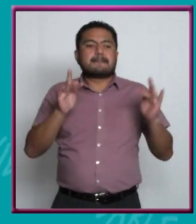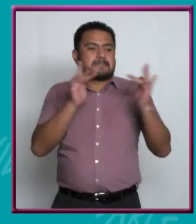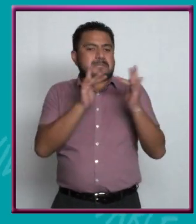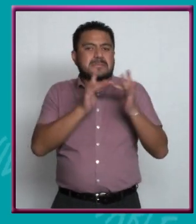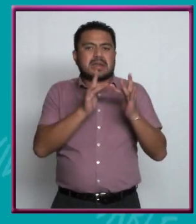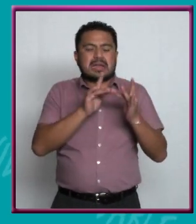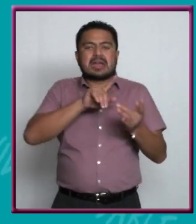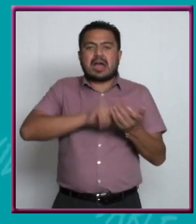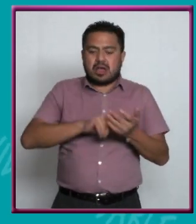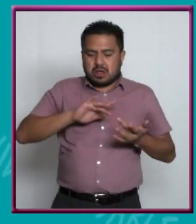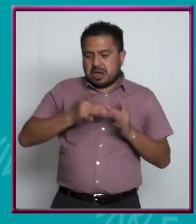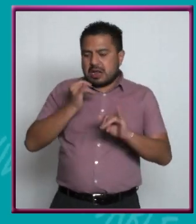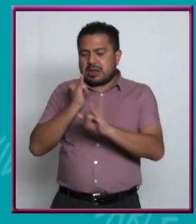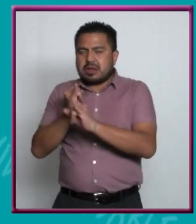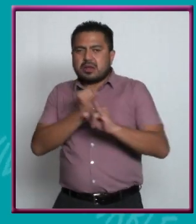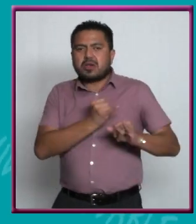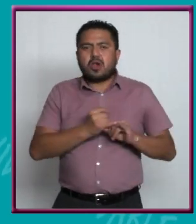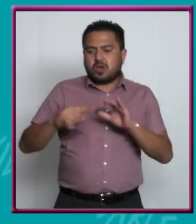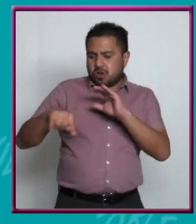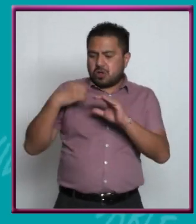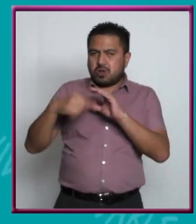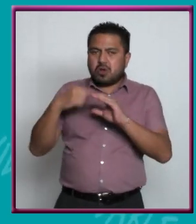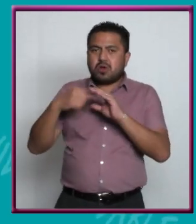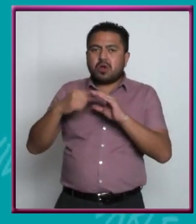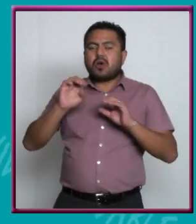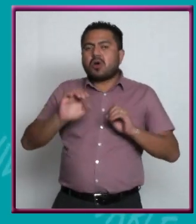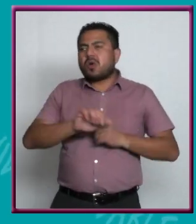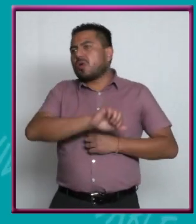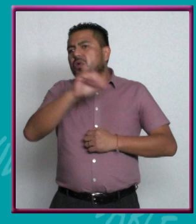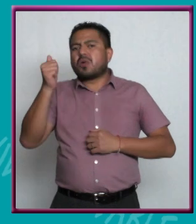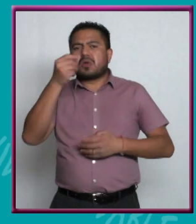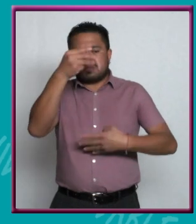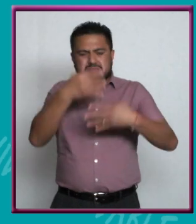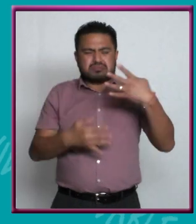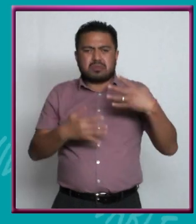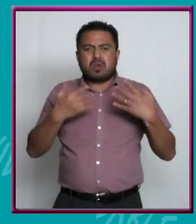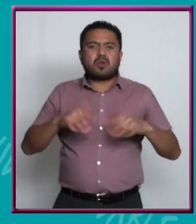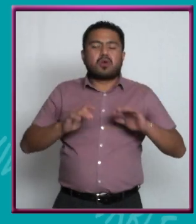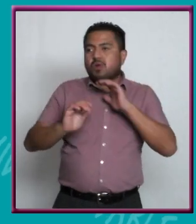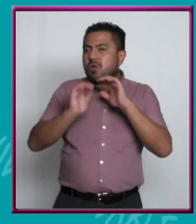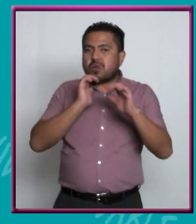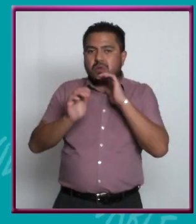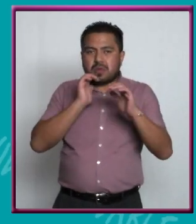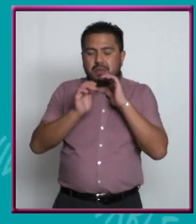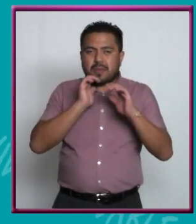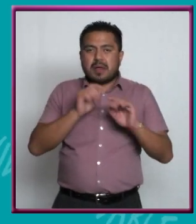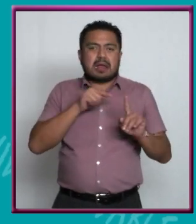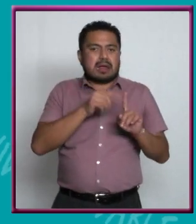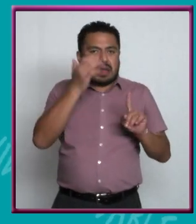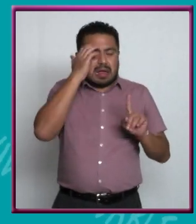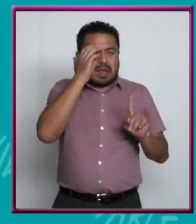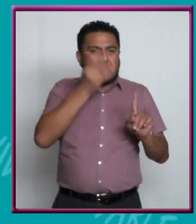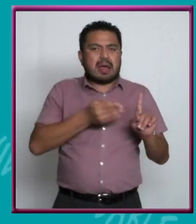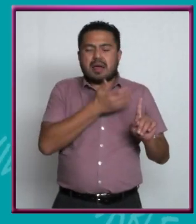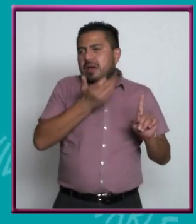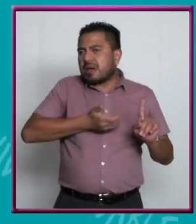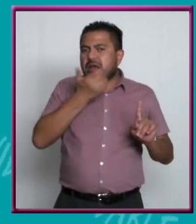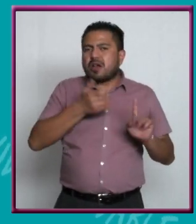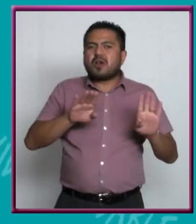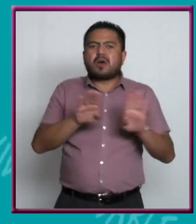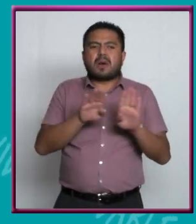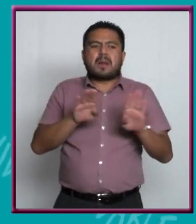aplicaciones de mensajería instantánea o redes sociales, correos electrónicos u otro tipo de herramientas de comunicación. Es